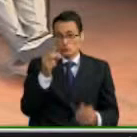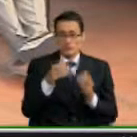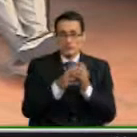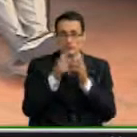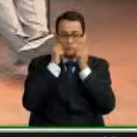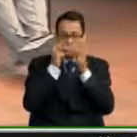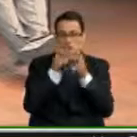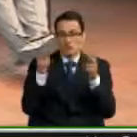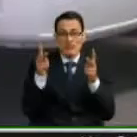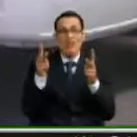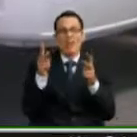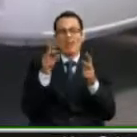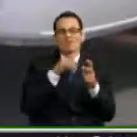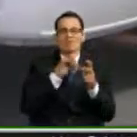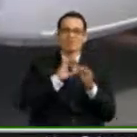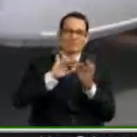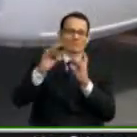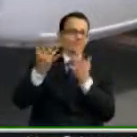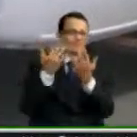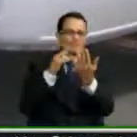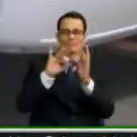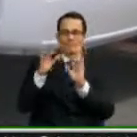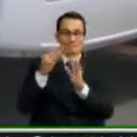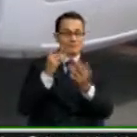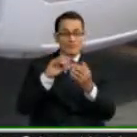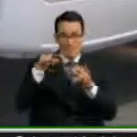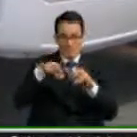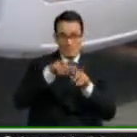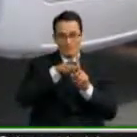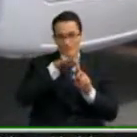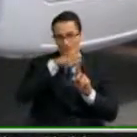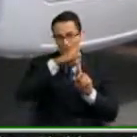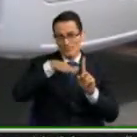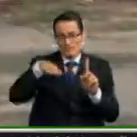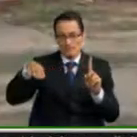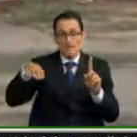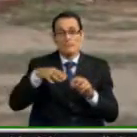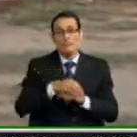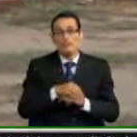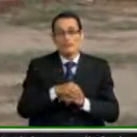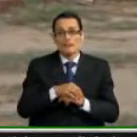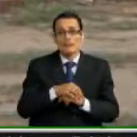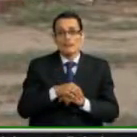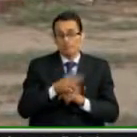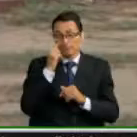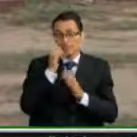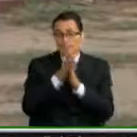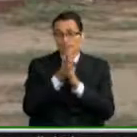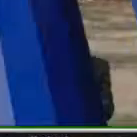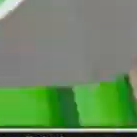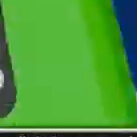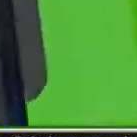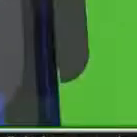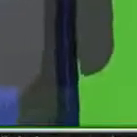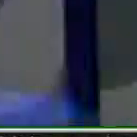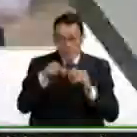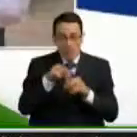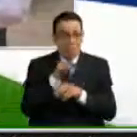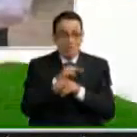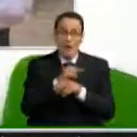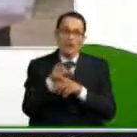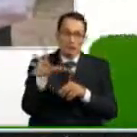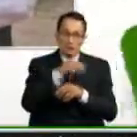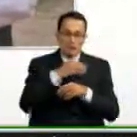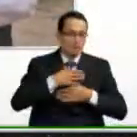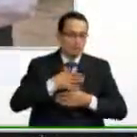esperan que se muevan en esta Semana Santa aquí desde la terminal de transportes y por supuesto precisamente estos operativos quieren garantizar la tranquilidad de